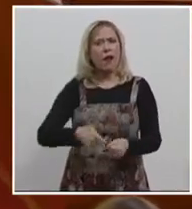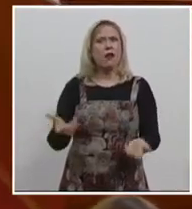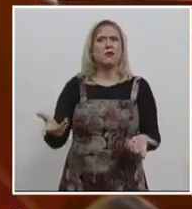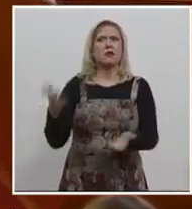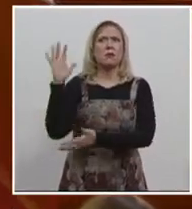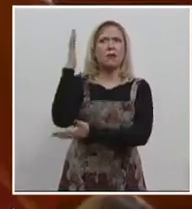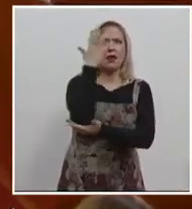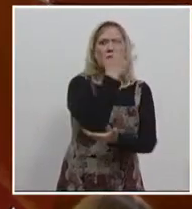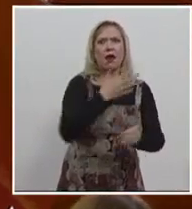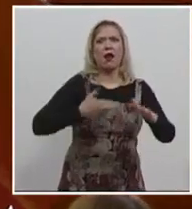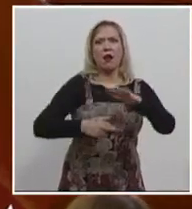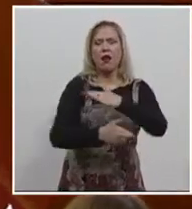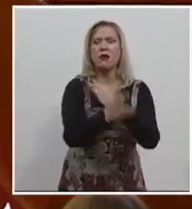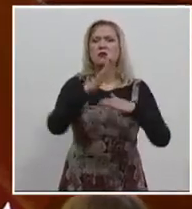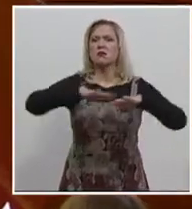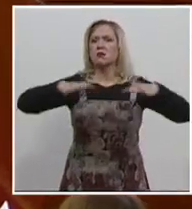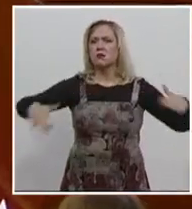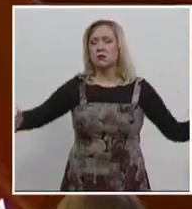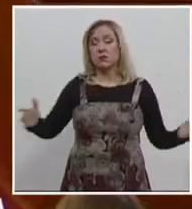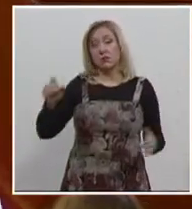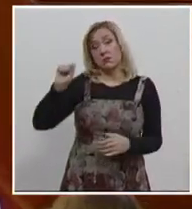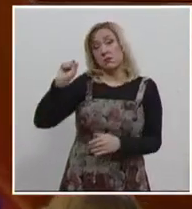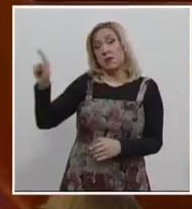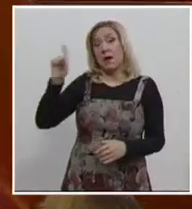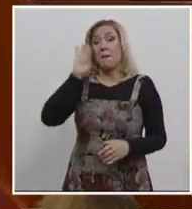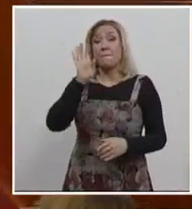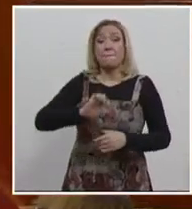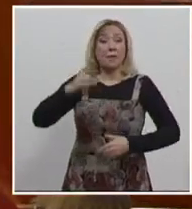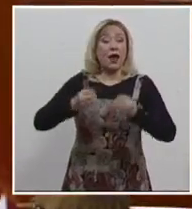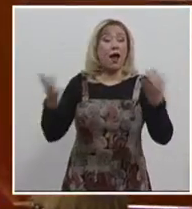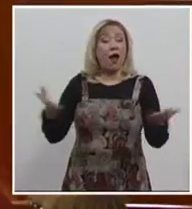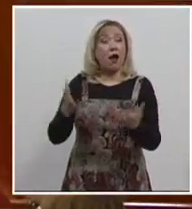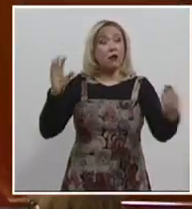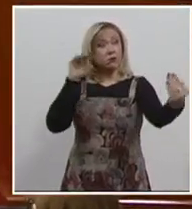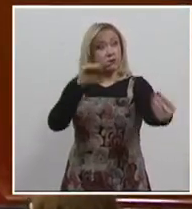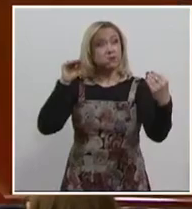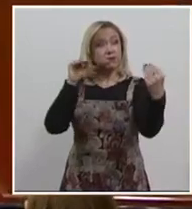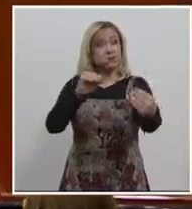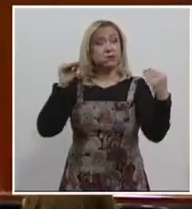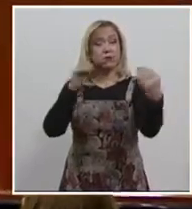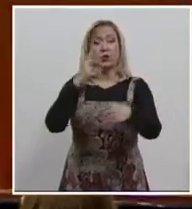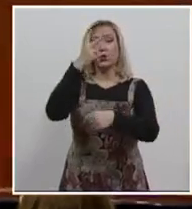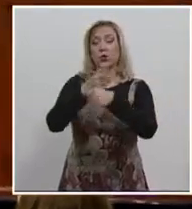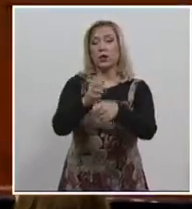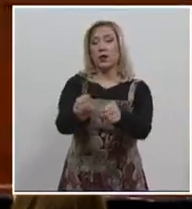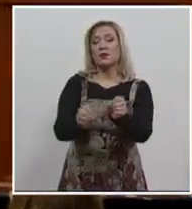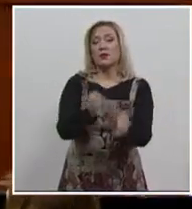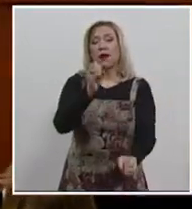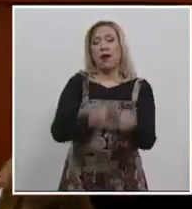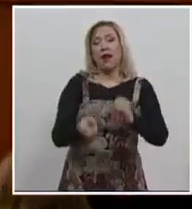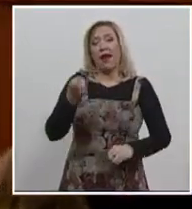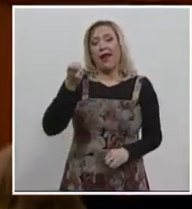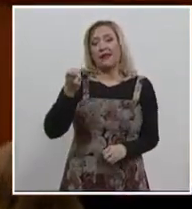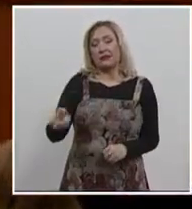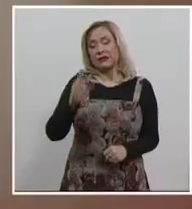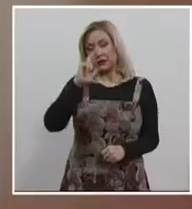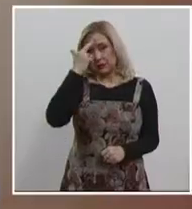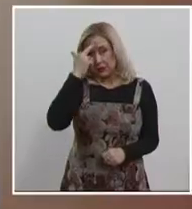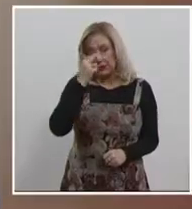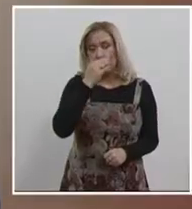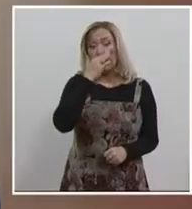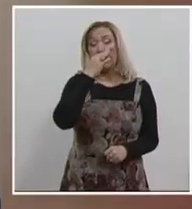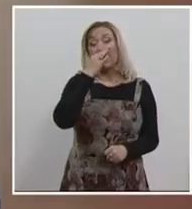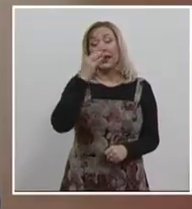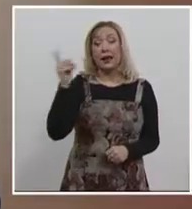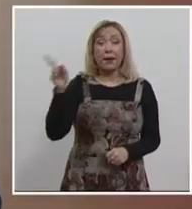las cuales fueron promovidas por la propia ministra Ortiz Alf, durante su paso por la segunda sala del Alto Tribunal. La ministra